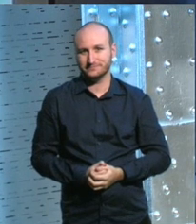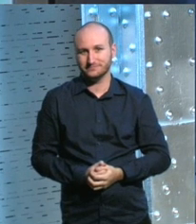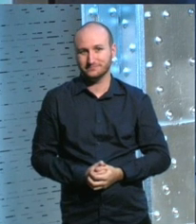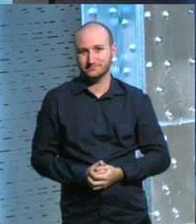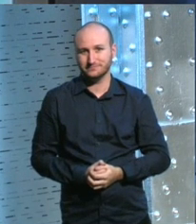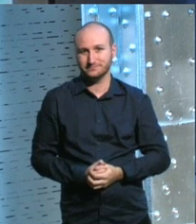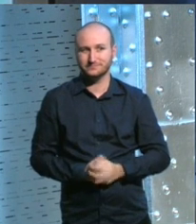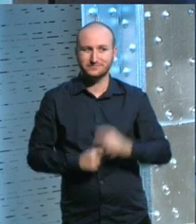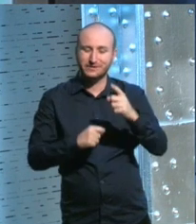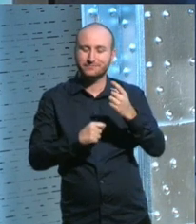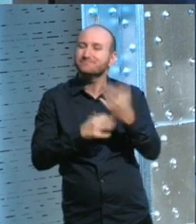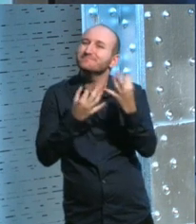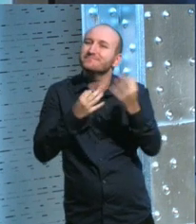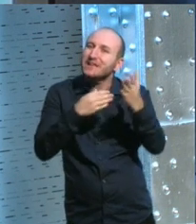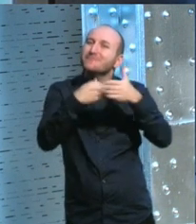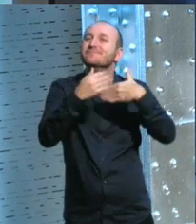¿Pero de qué? ¿Con qué está hecha?